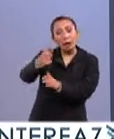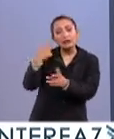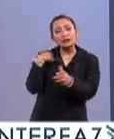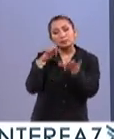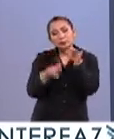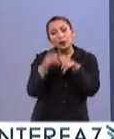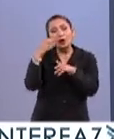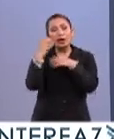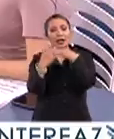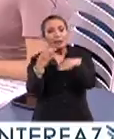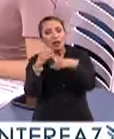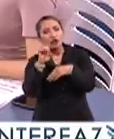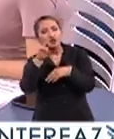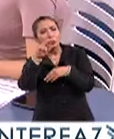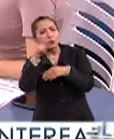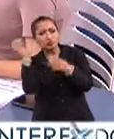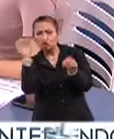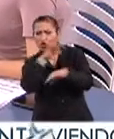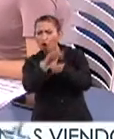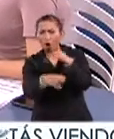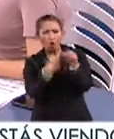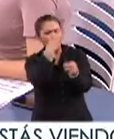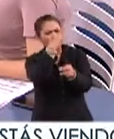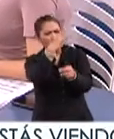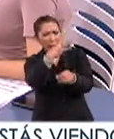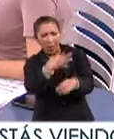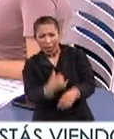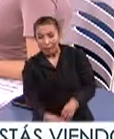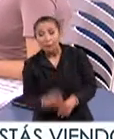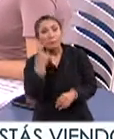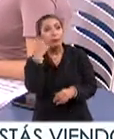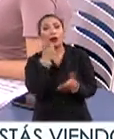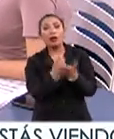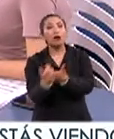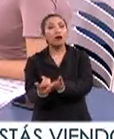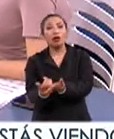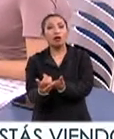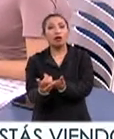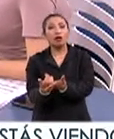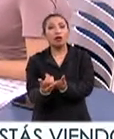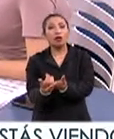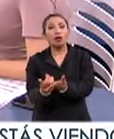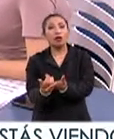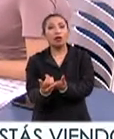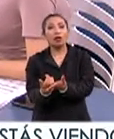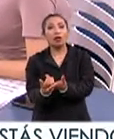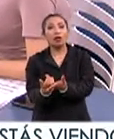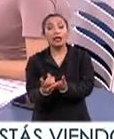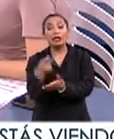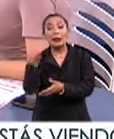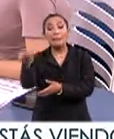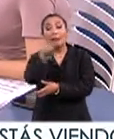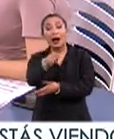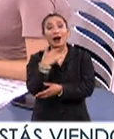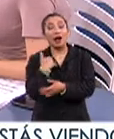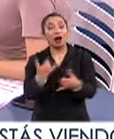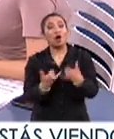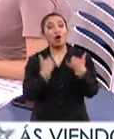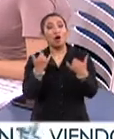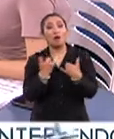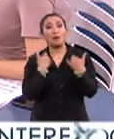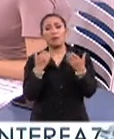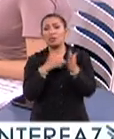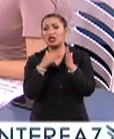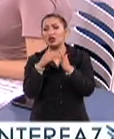cómo checar tu correo de SUBES, etcétera, etcétera. ¿Para qué nos sirve esto? Nos sirve primero para darle acceso a